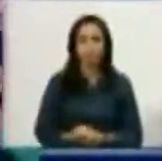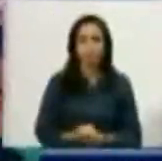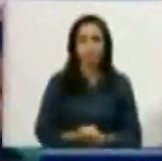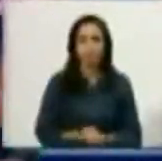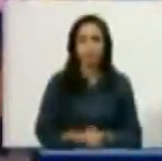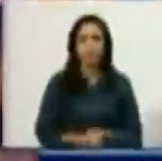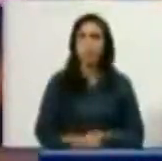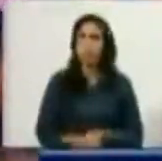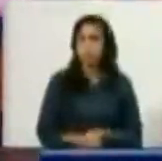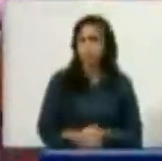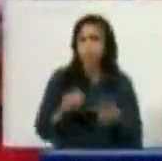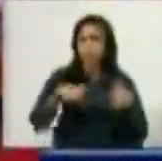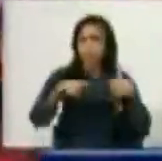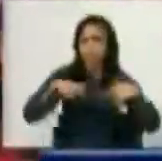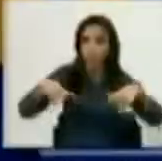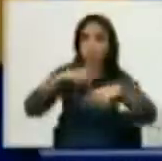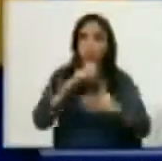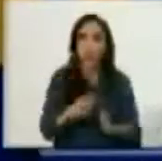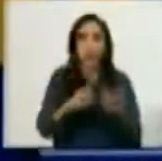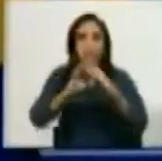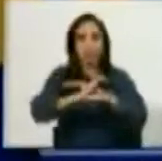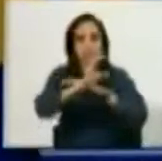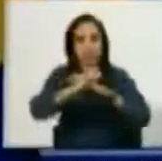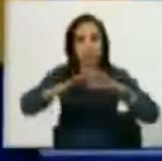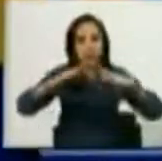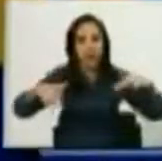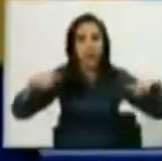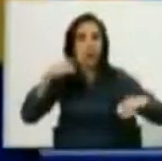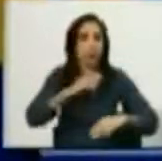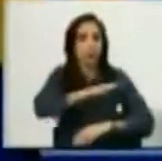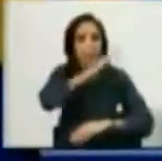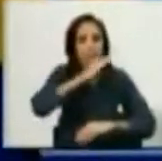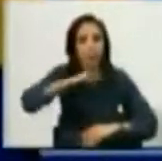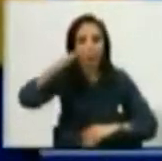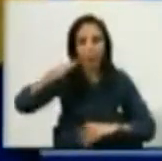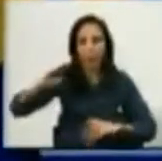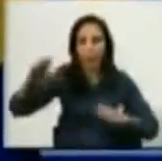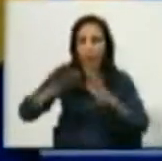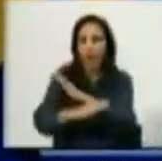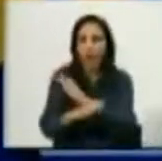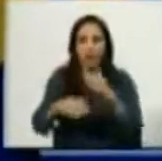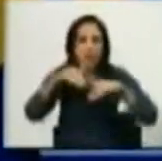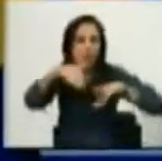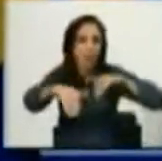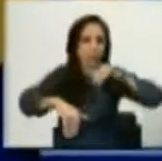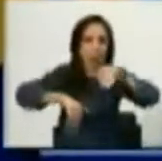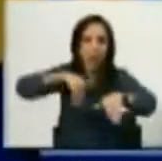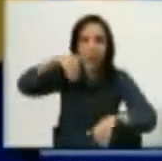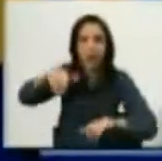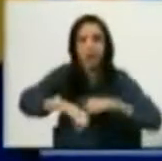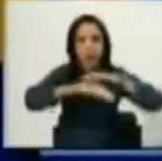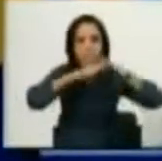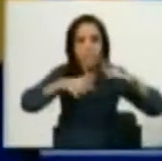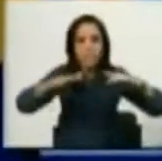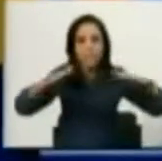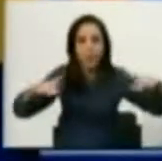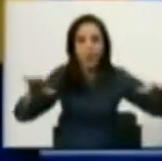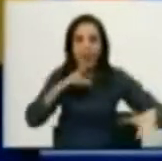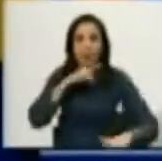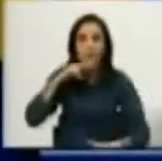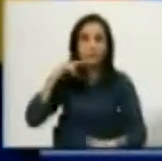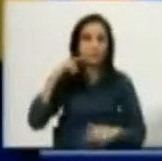Esta es tierra Caribe estas montañas estas costas y este mar